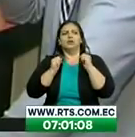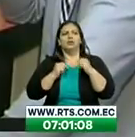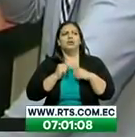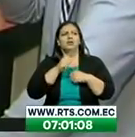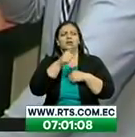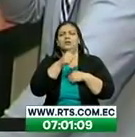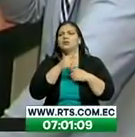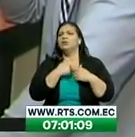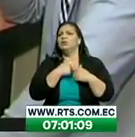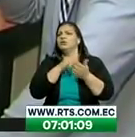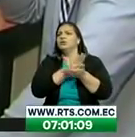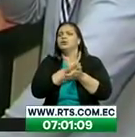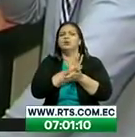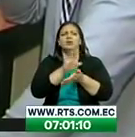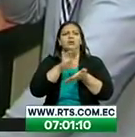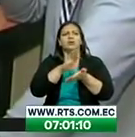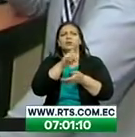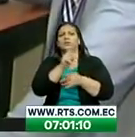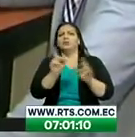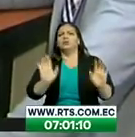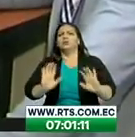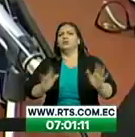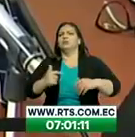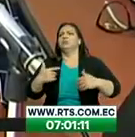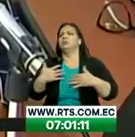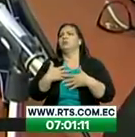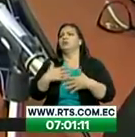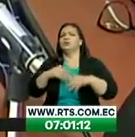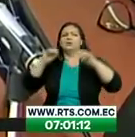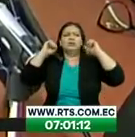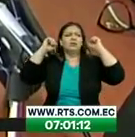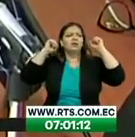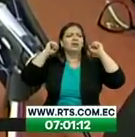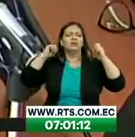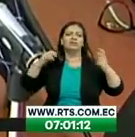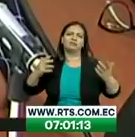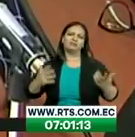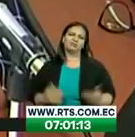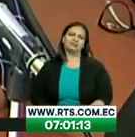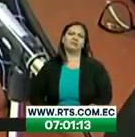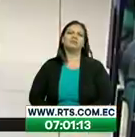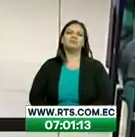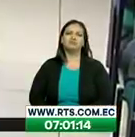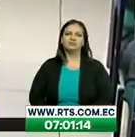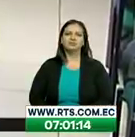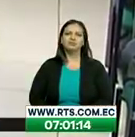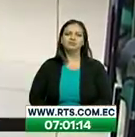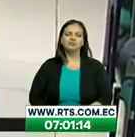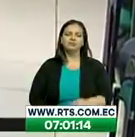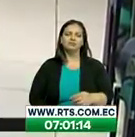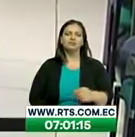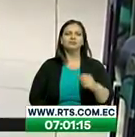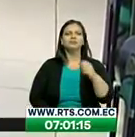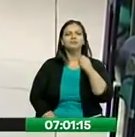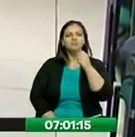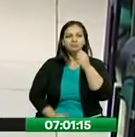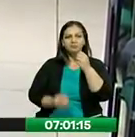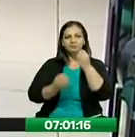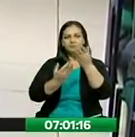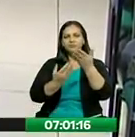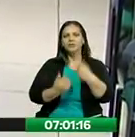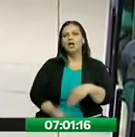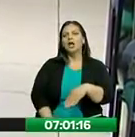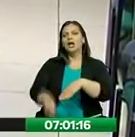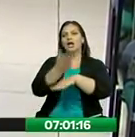las universidades, por ejemplo, movieron las fechas de matriculación antes del inicio oficial de clases,